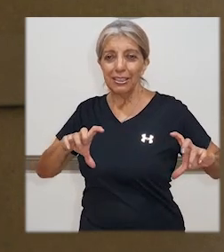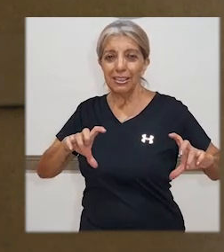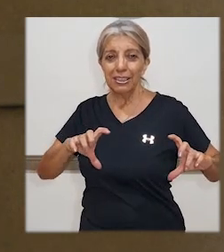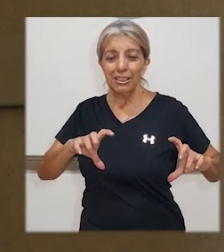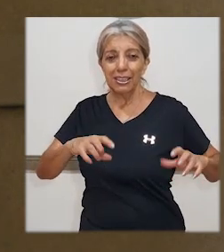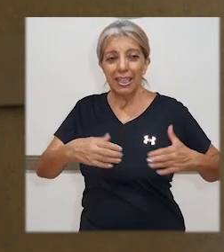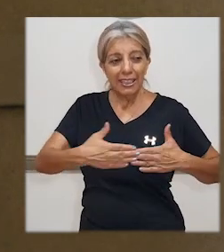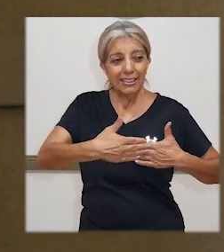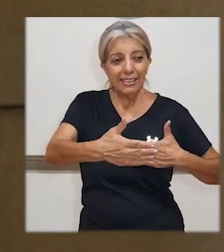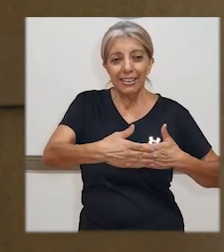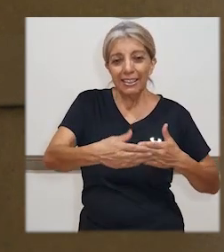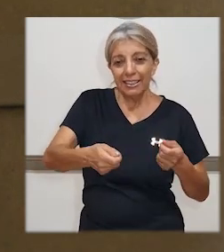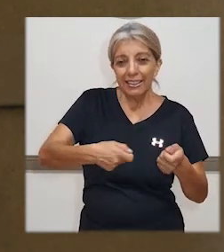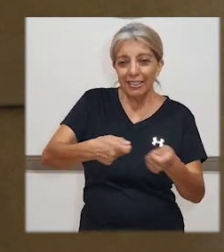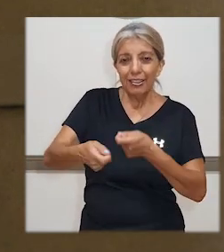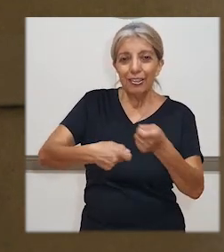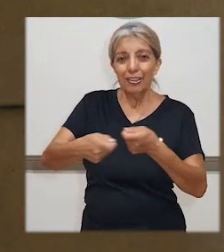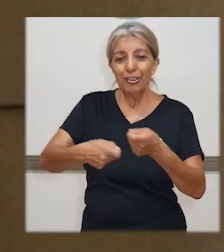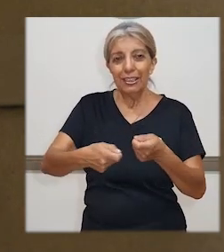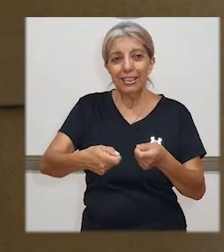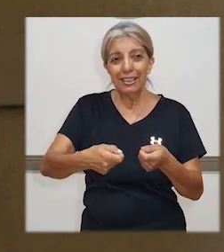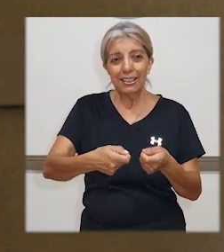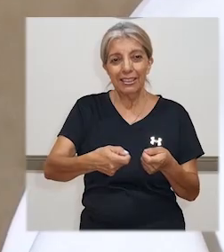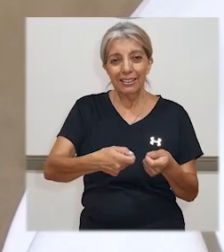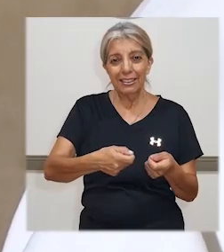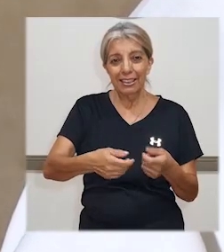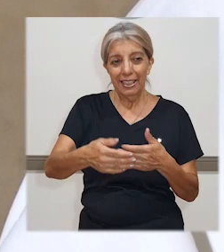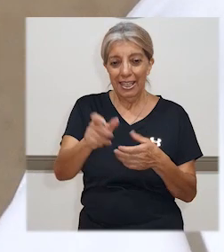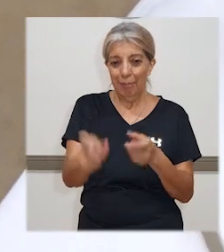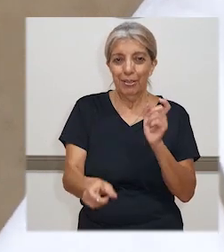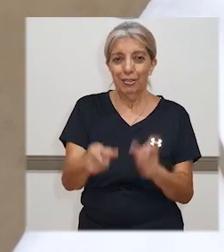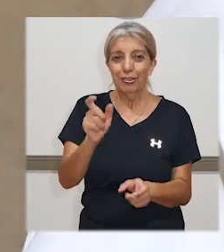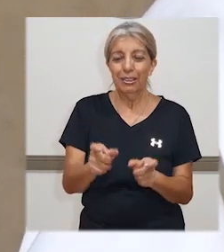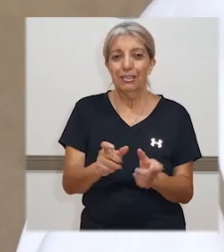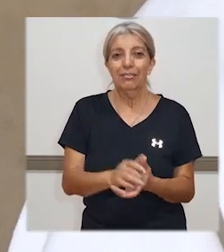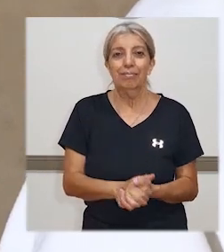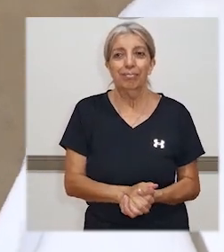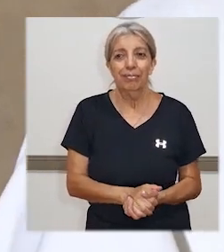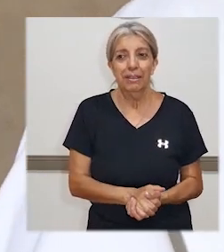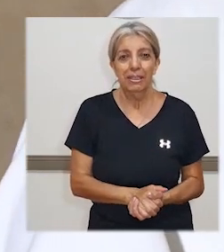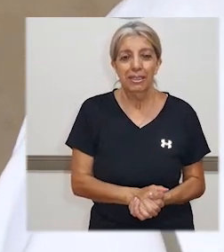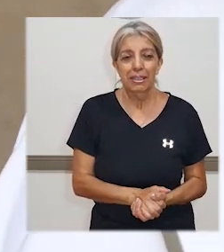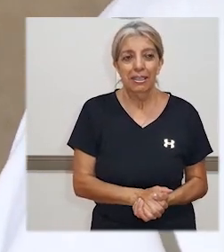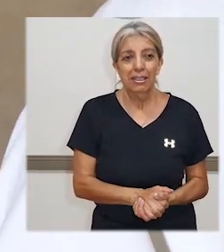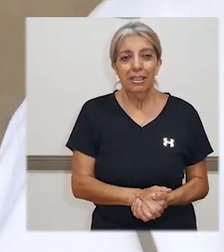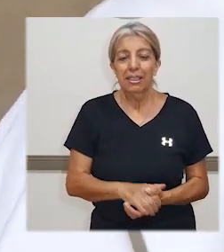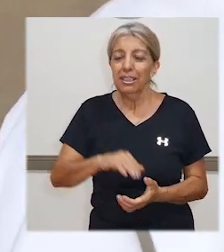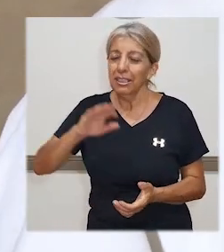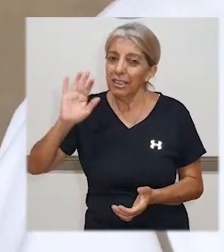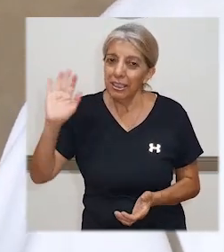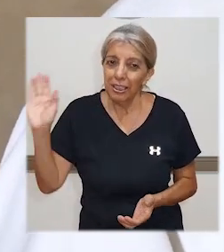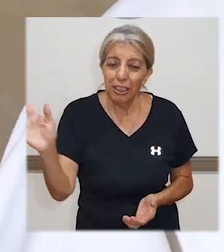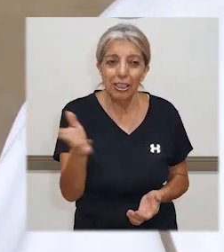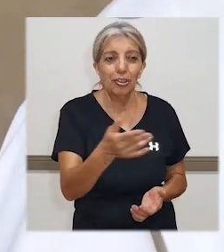amor, los horizontes del modo de mirar a las personas, del modo de entender que son hermanos y que están